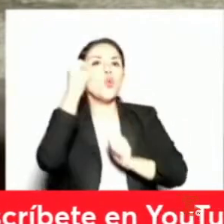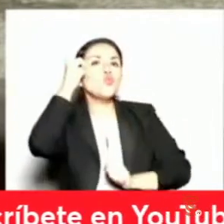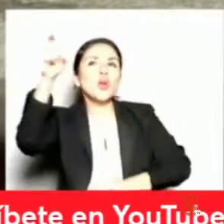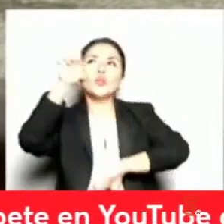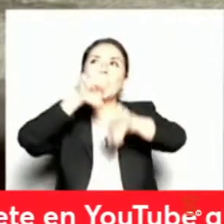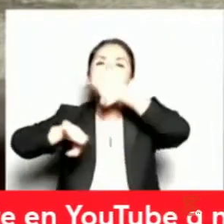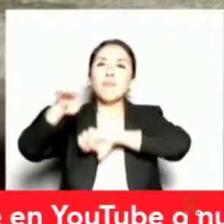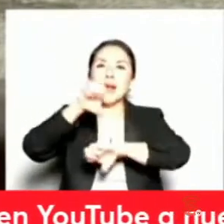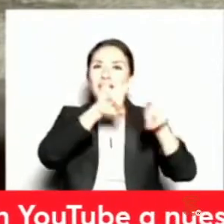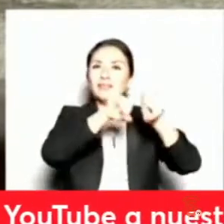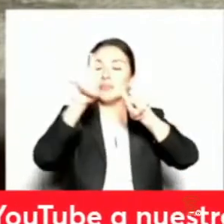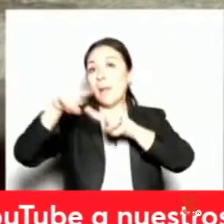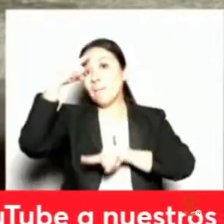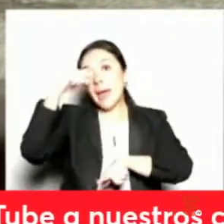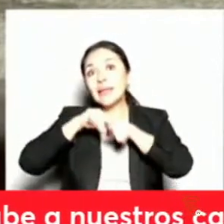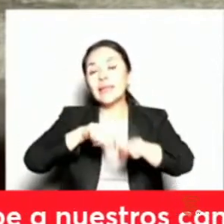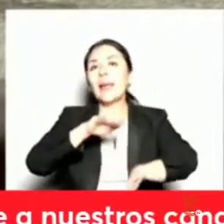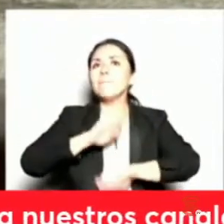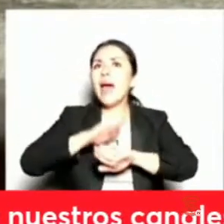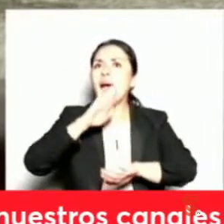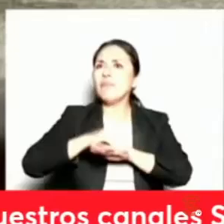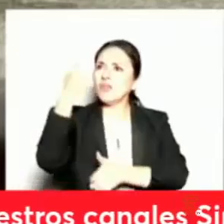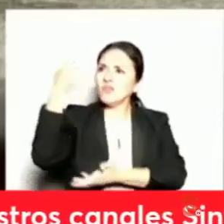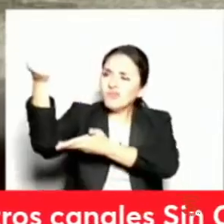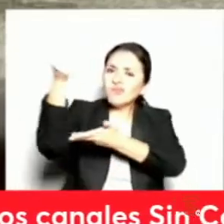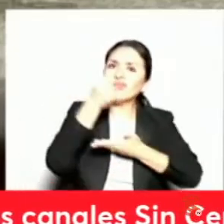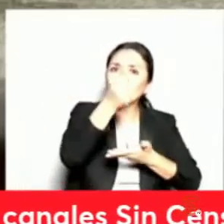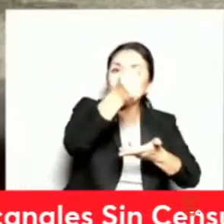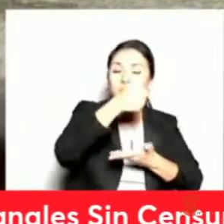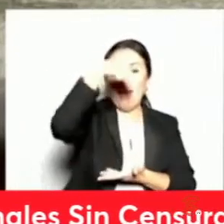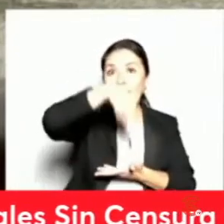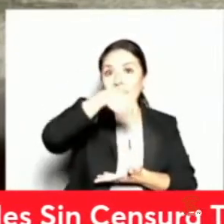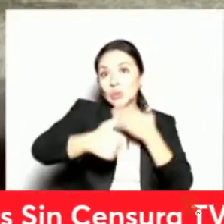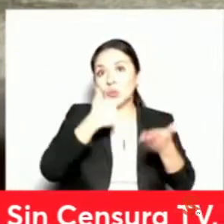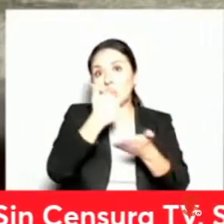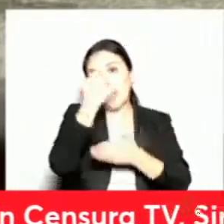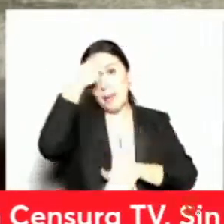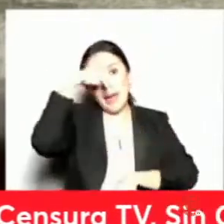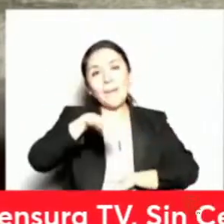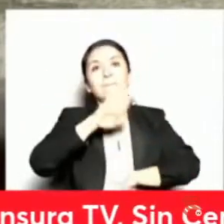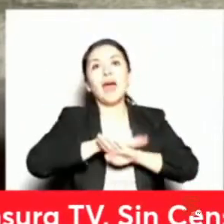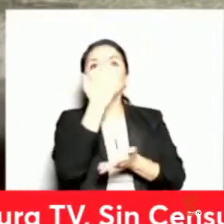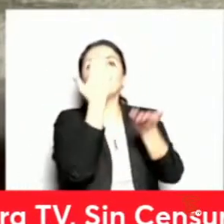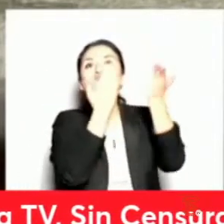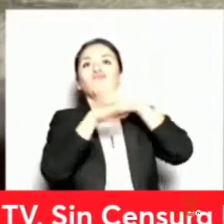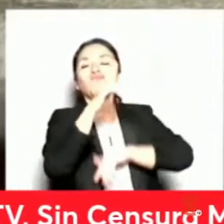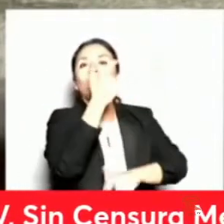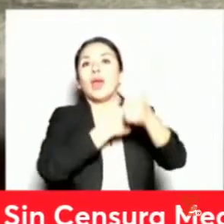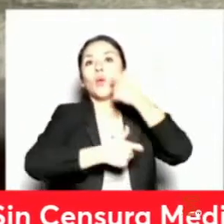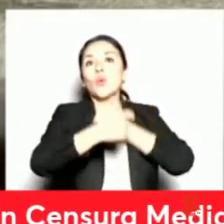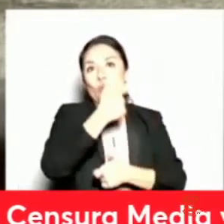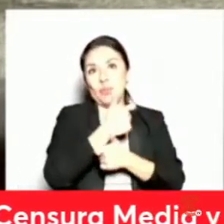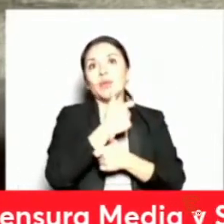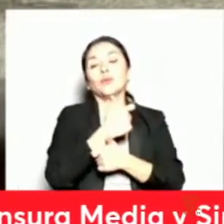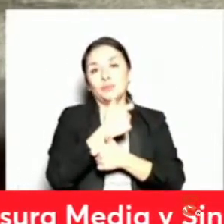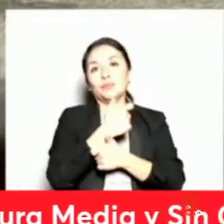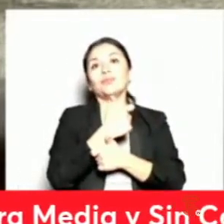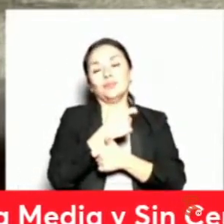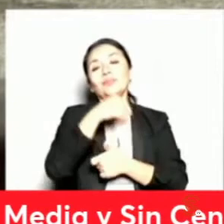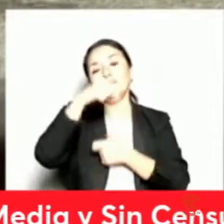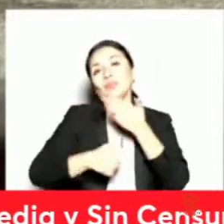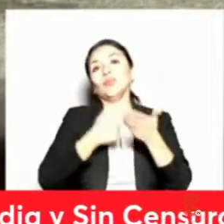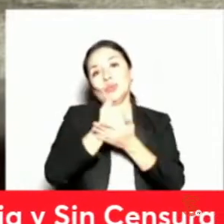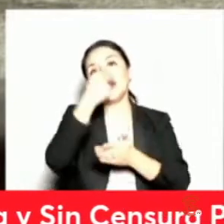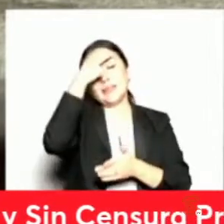empresarios, para seguir atrayendo inversiones y para lograr crecimiento económico aquí en